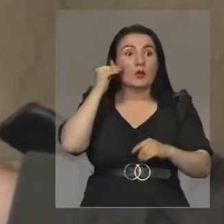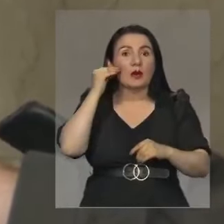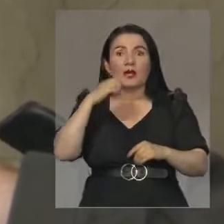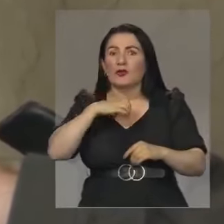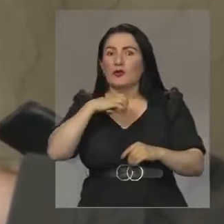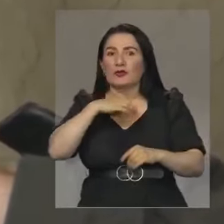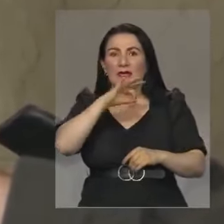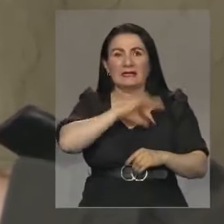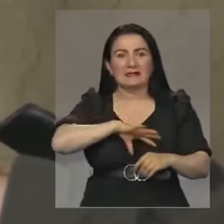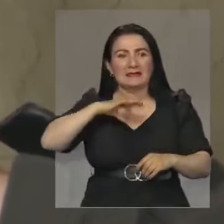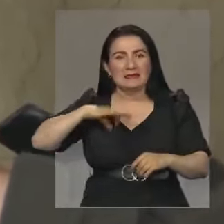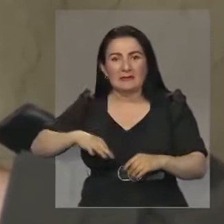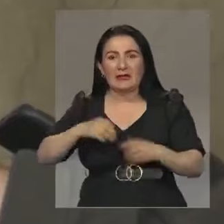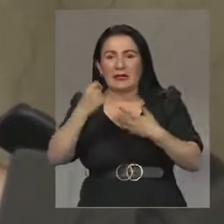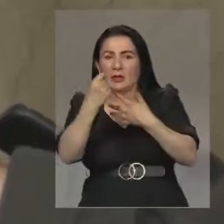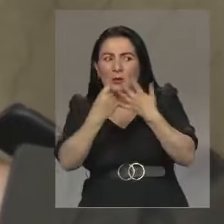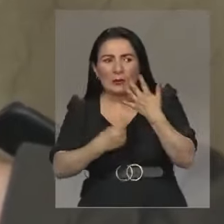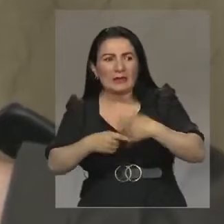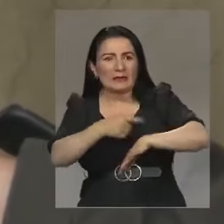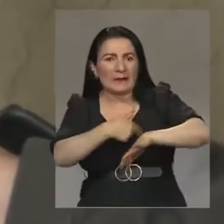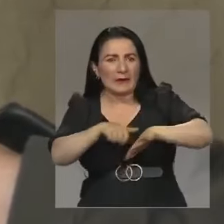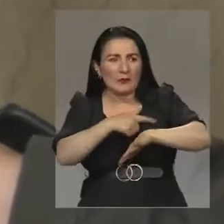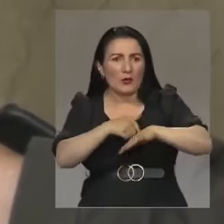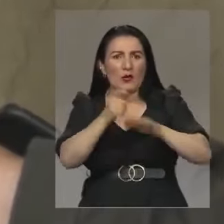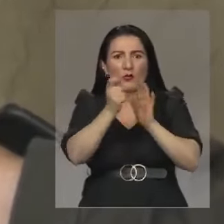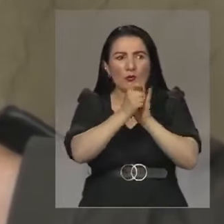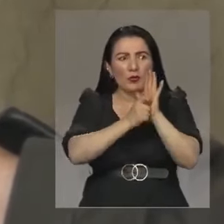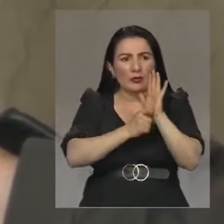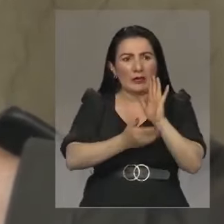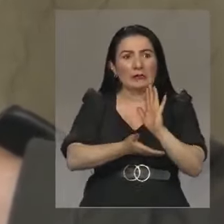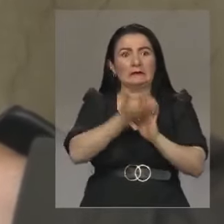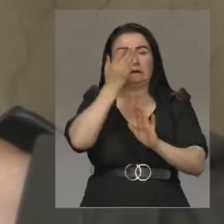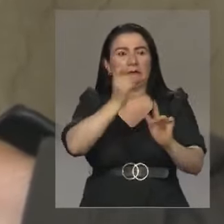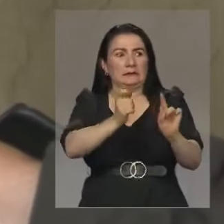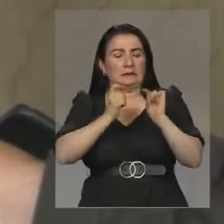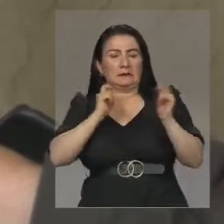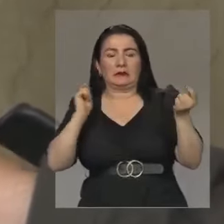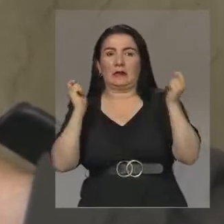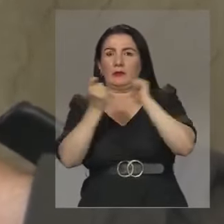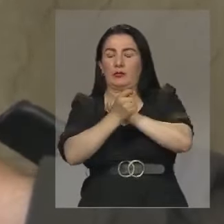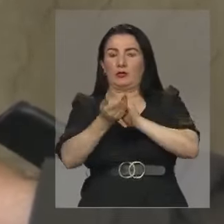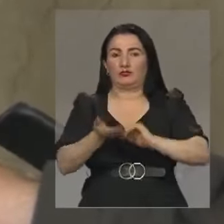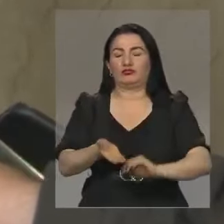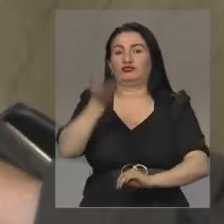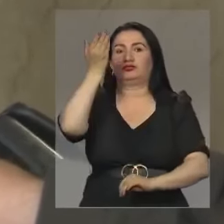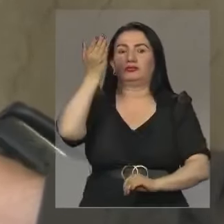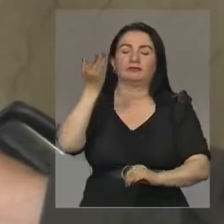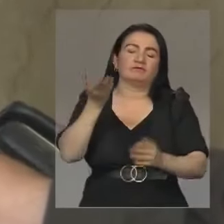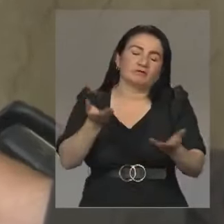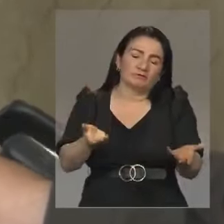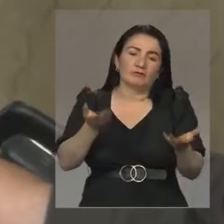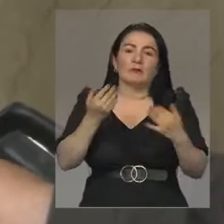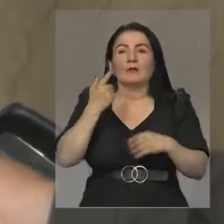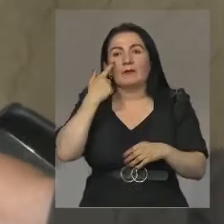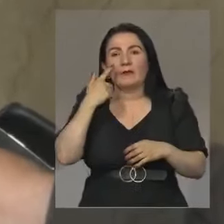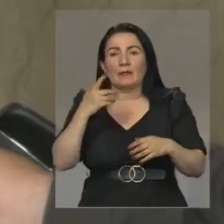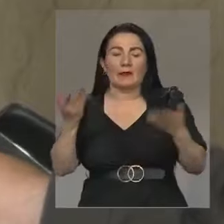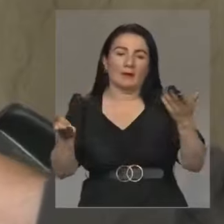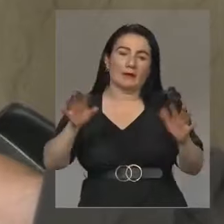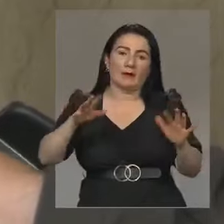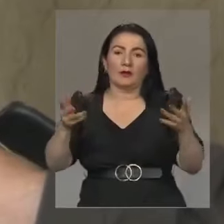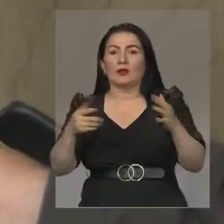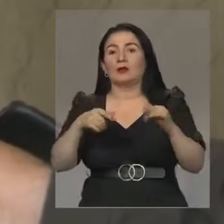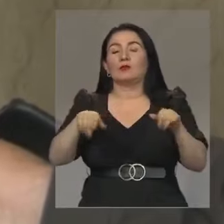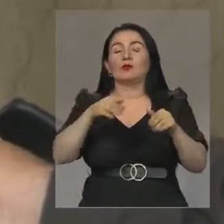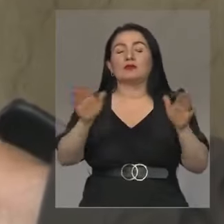Sisbén o la encuesta del Sisbén se demoró o el puntaje que le asignó el Sisbén cambió el monto del subsidio y en consecuencia alteró las condiciones